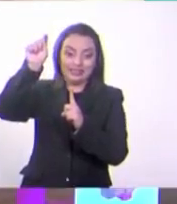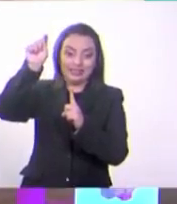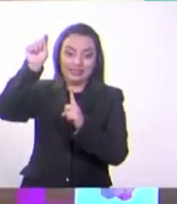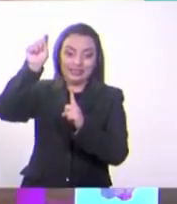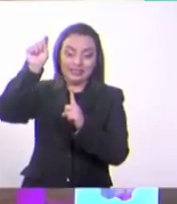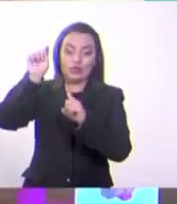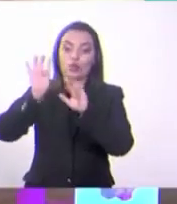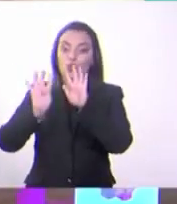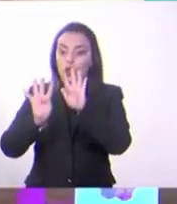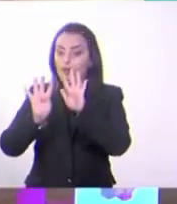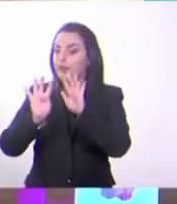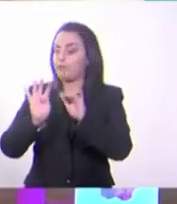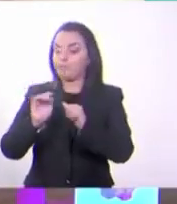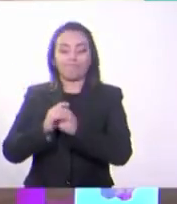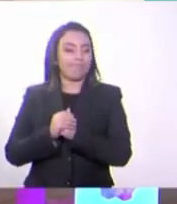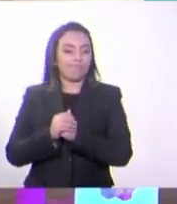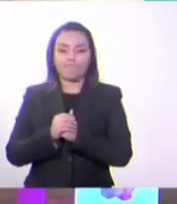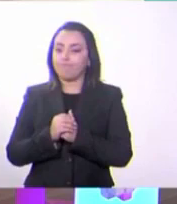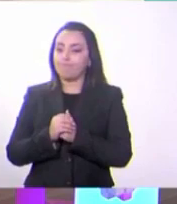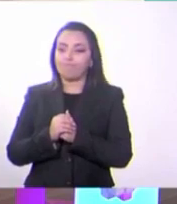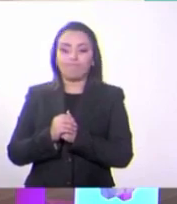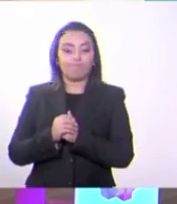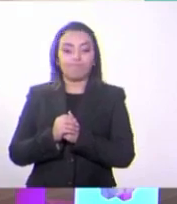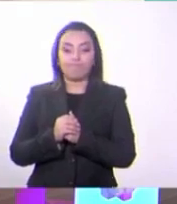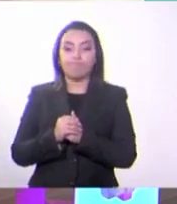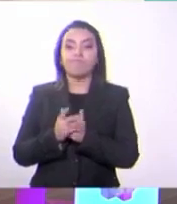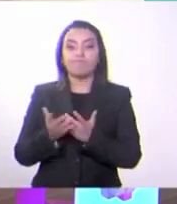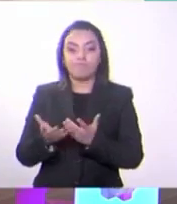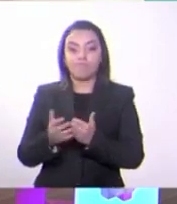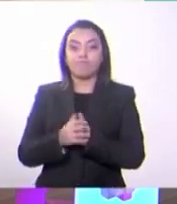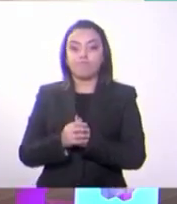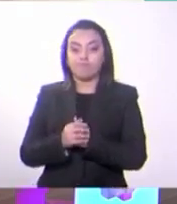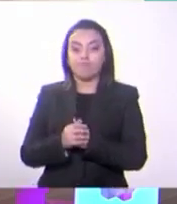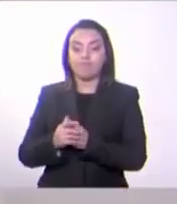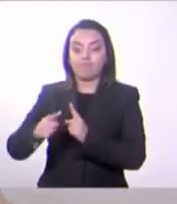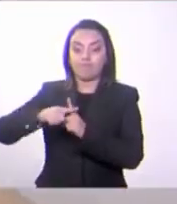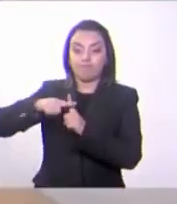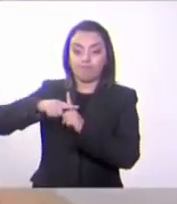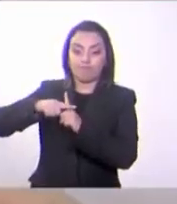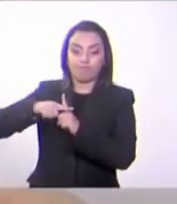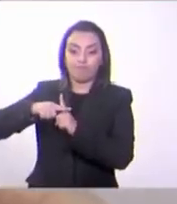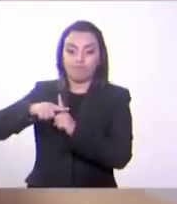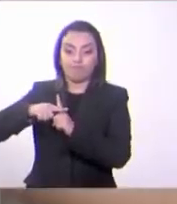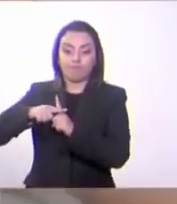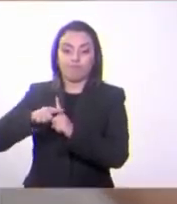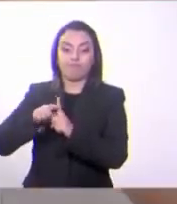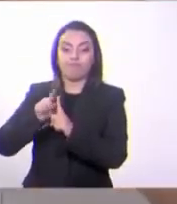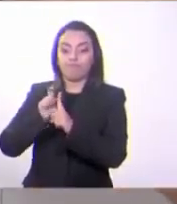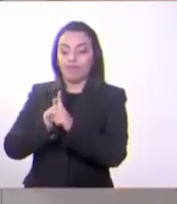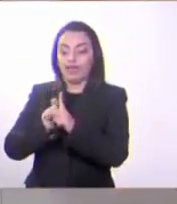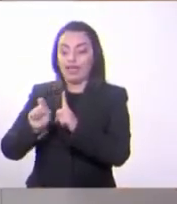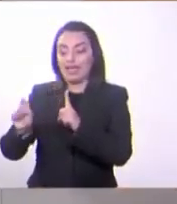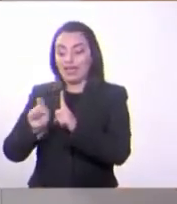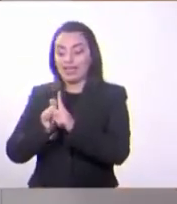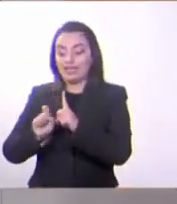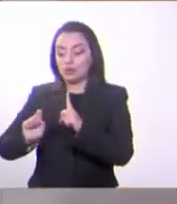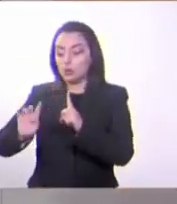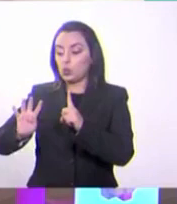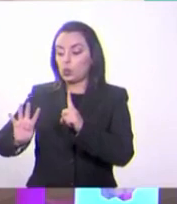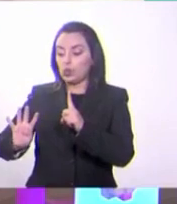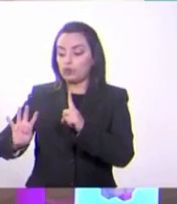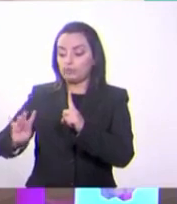9 9. es 3 al cuadrado. Ajá. Si X vale 4, me voy hacia